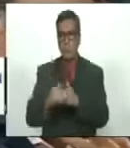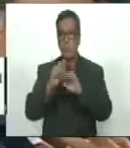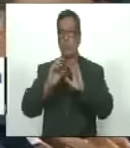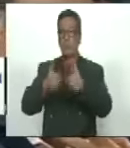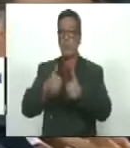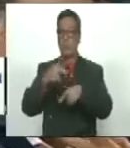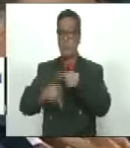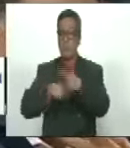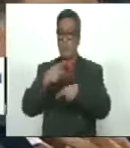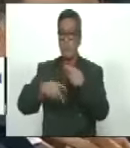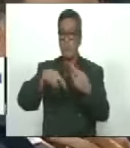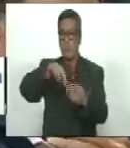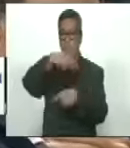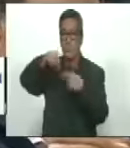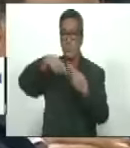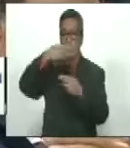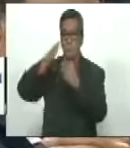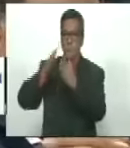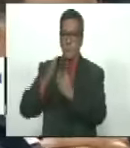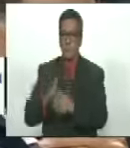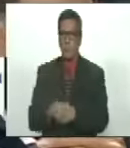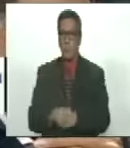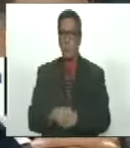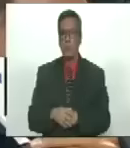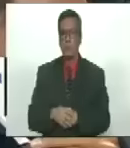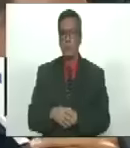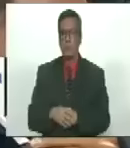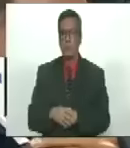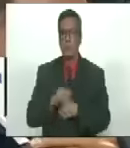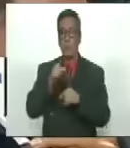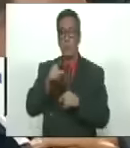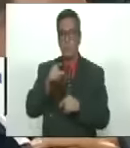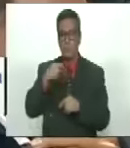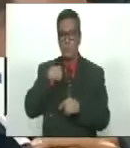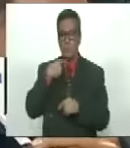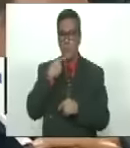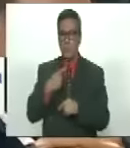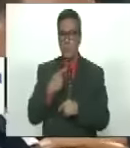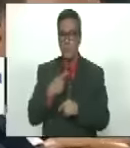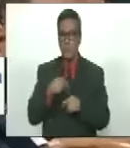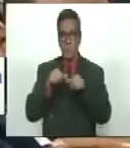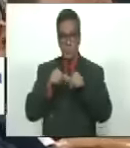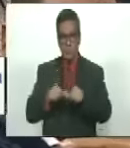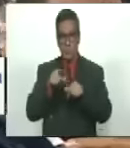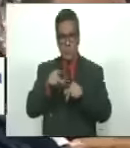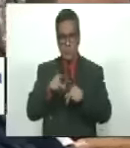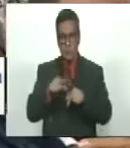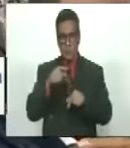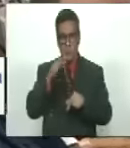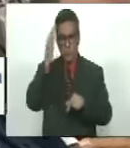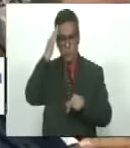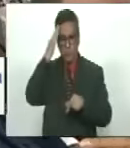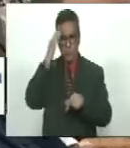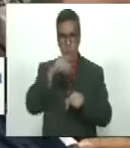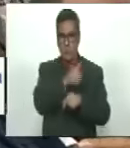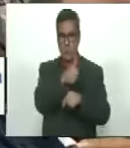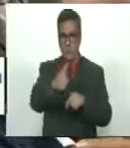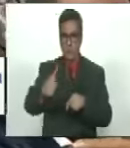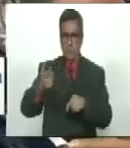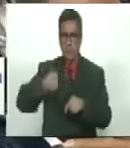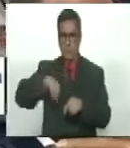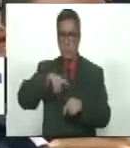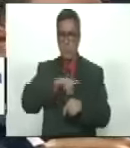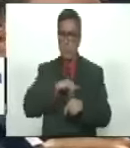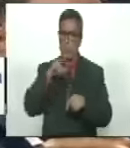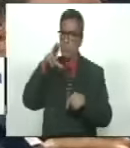comenzó un proceso revolucionario. Y eso hay que mantenerlo presente. No